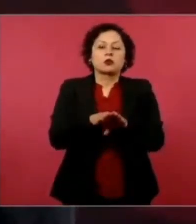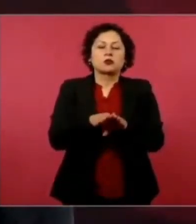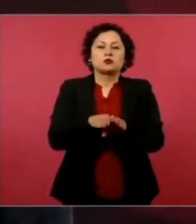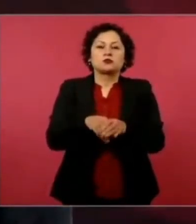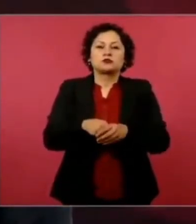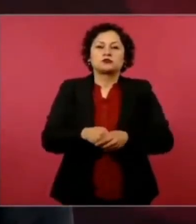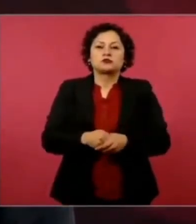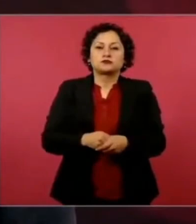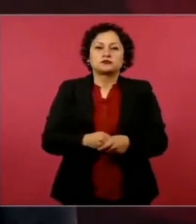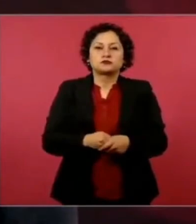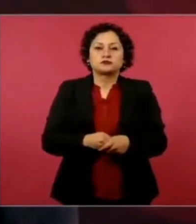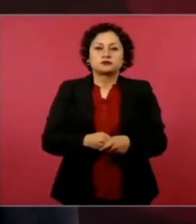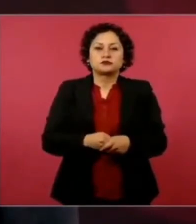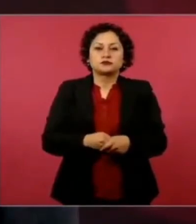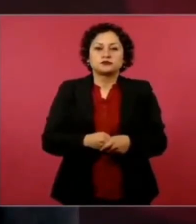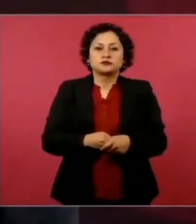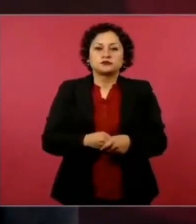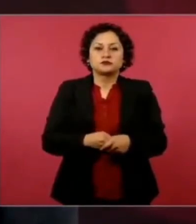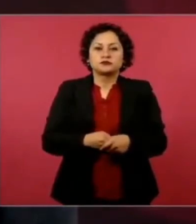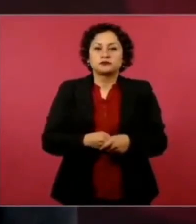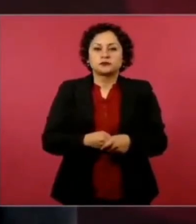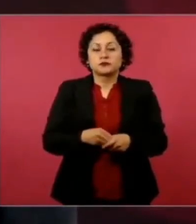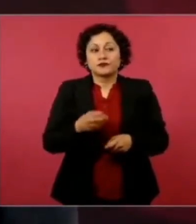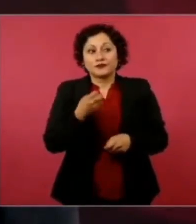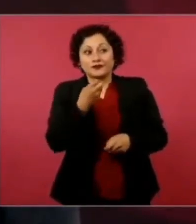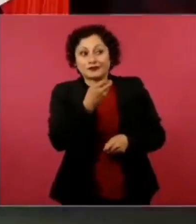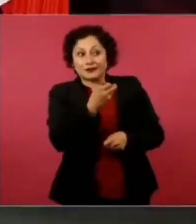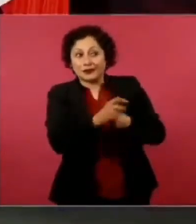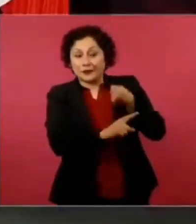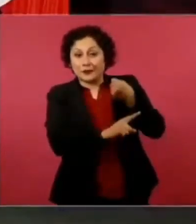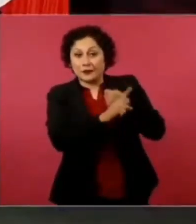el problema,